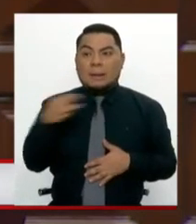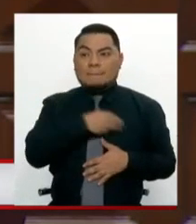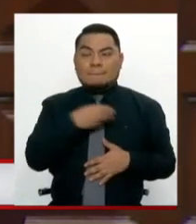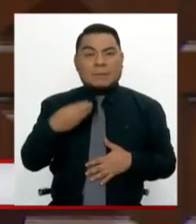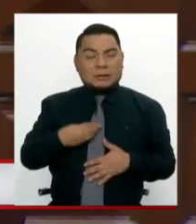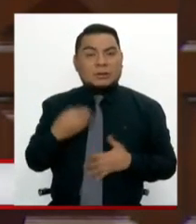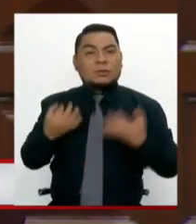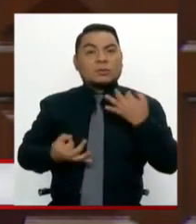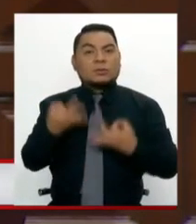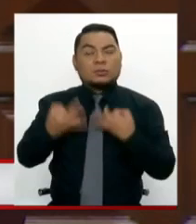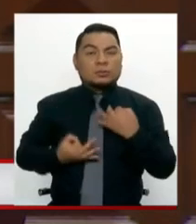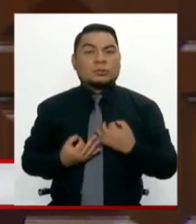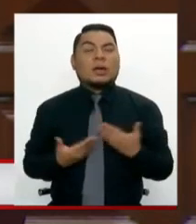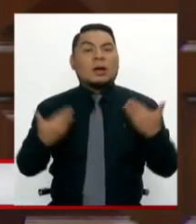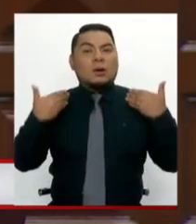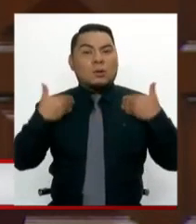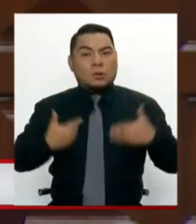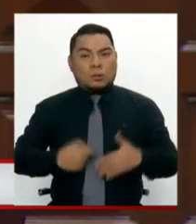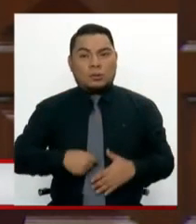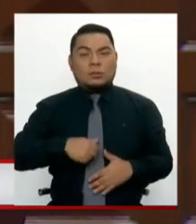y Desarrollo Humano,